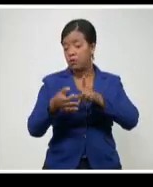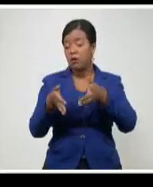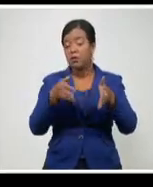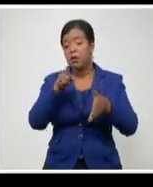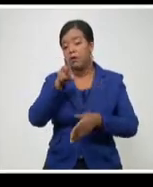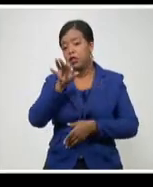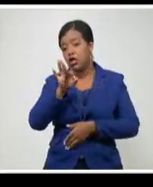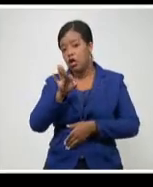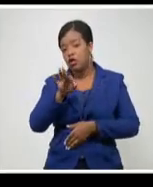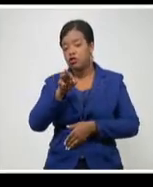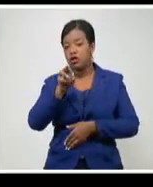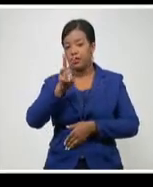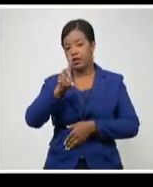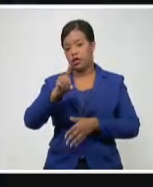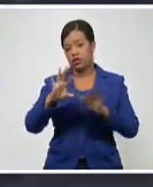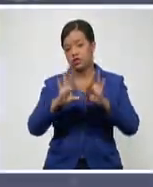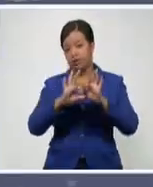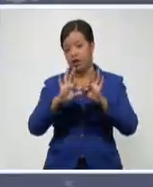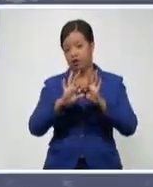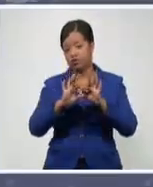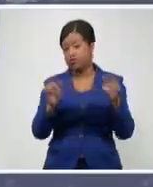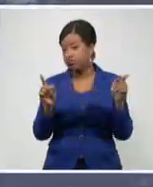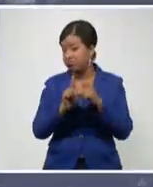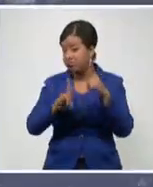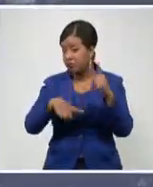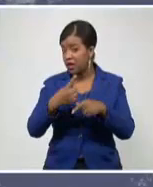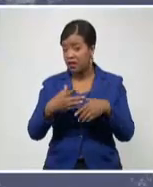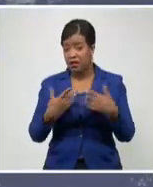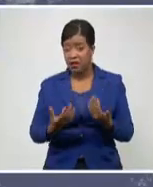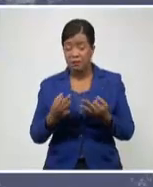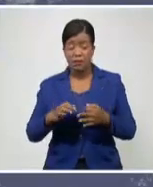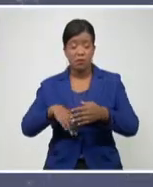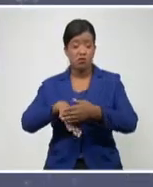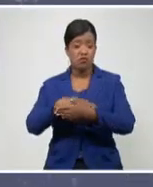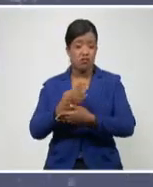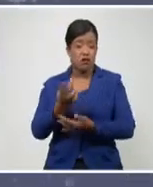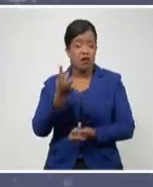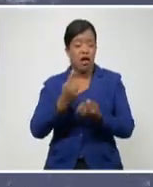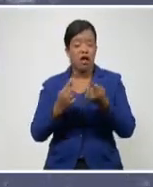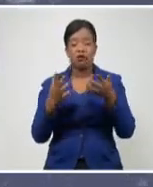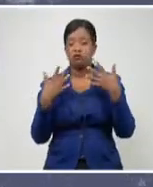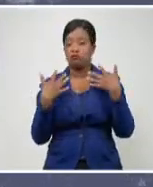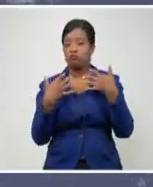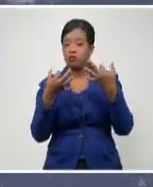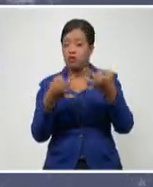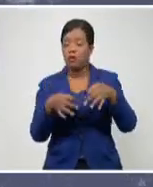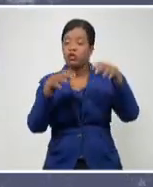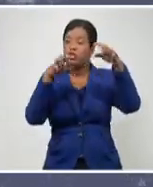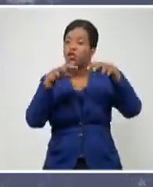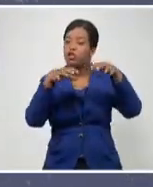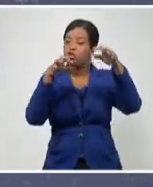y 31 grados Celsius. En resumen, para mañana, un día ligeramente cálido con algunos chubascos en la